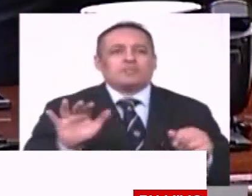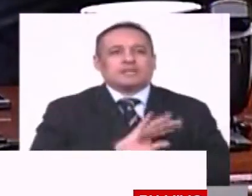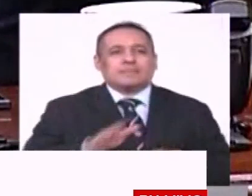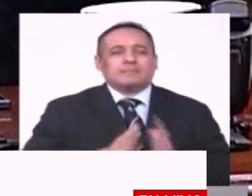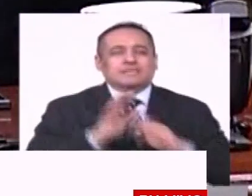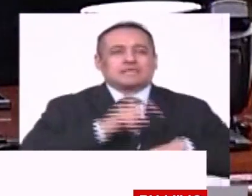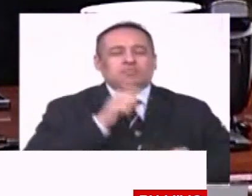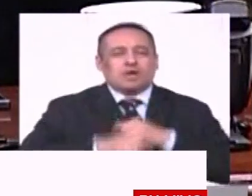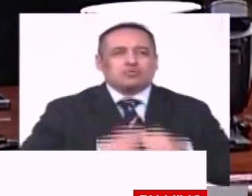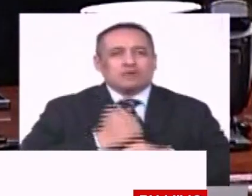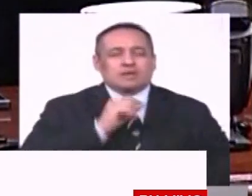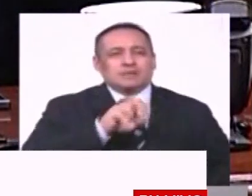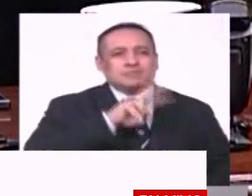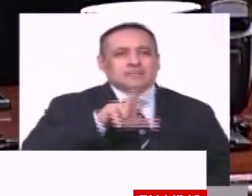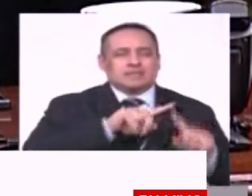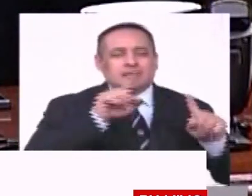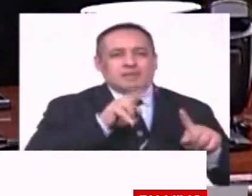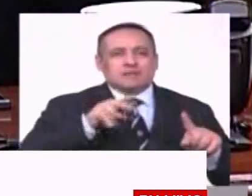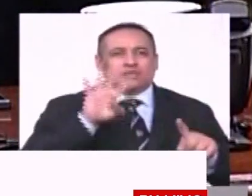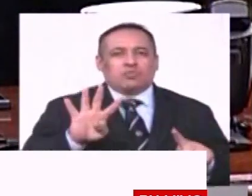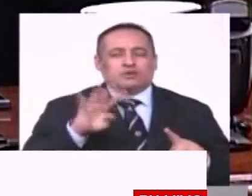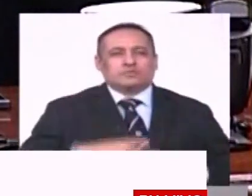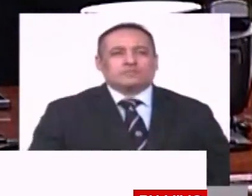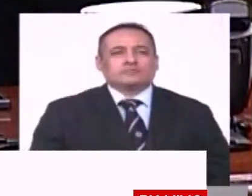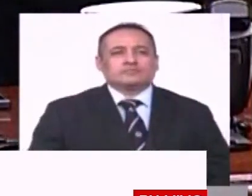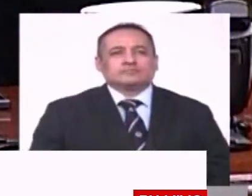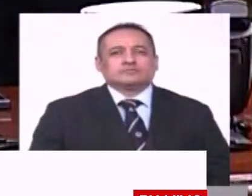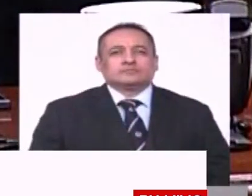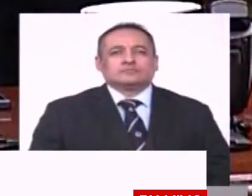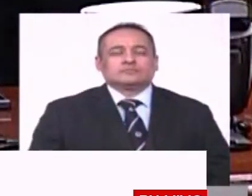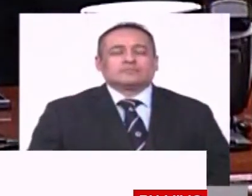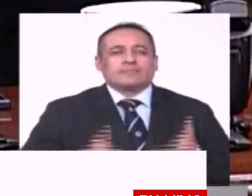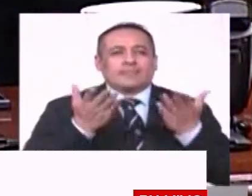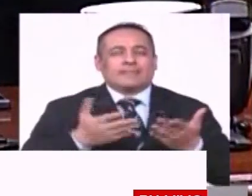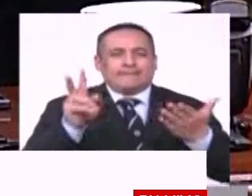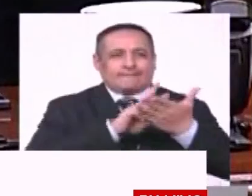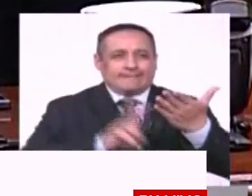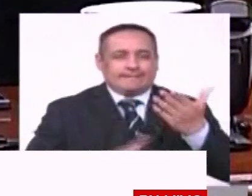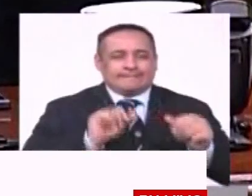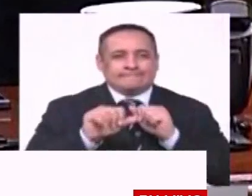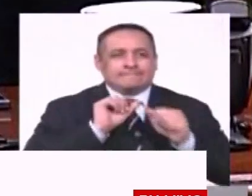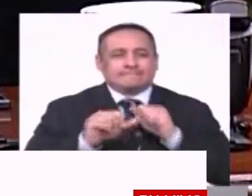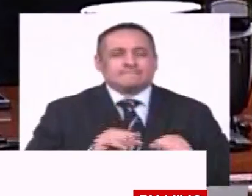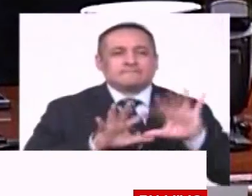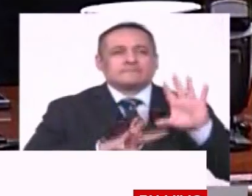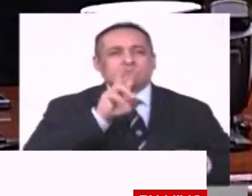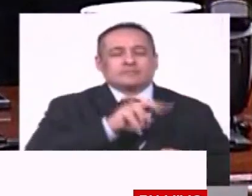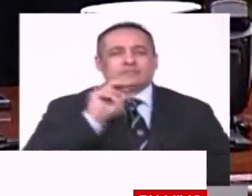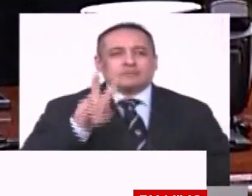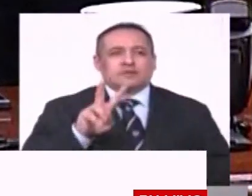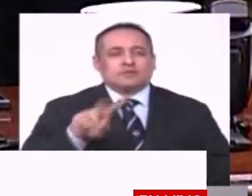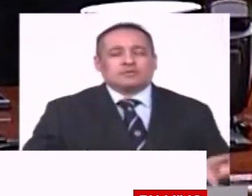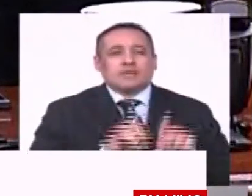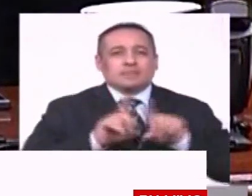de la República. En ese instante tiene la palabra el presidente del Consejo, el presidente del Congreso de la República, Alejandro Soto.